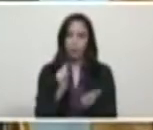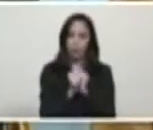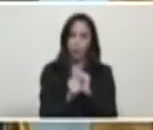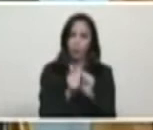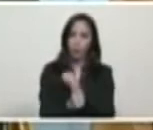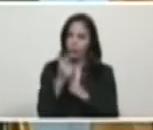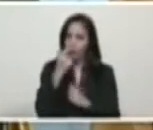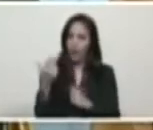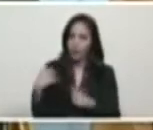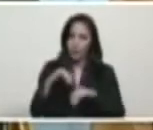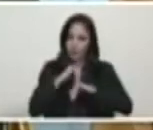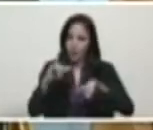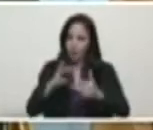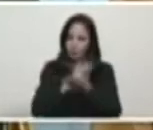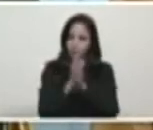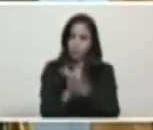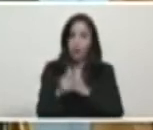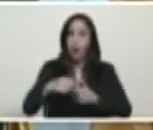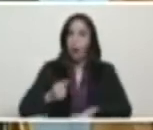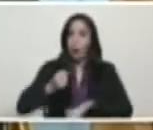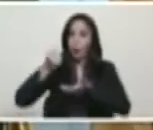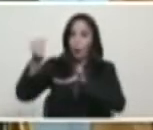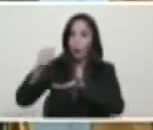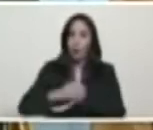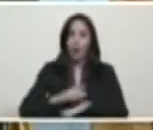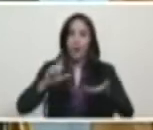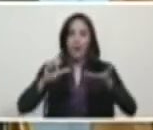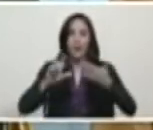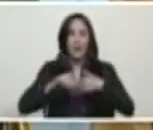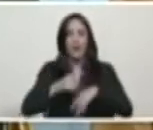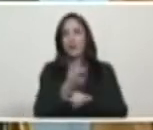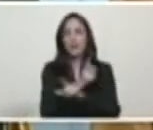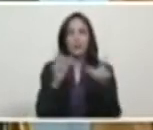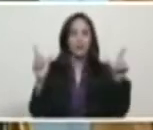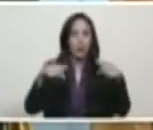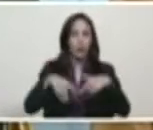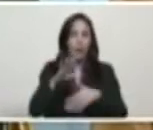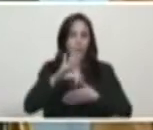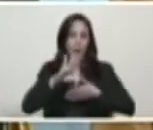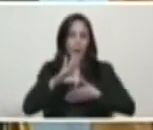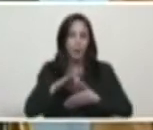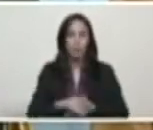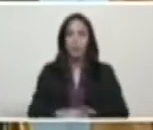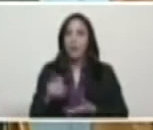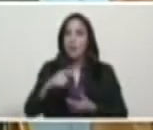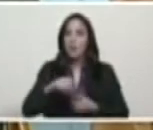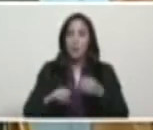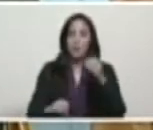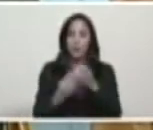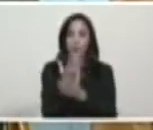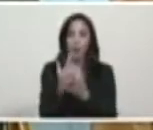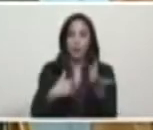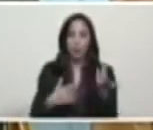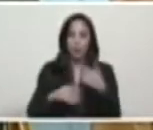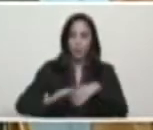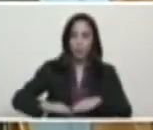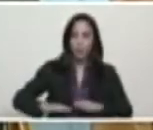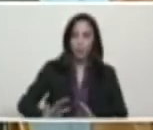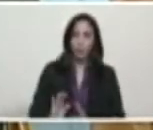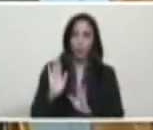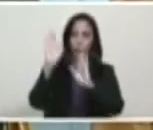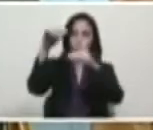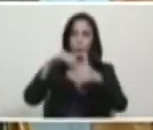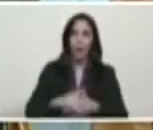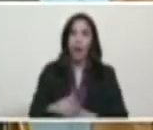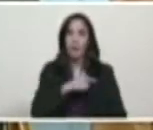acaba de terminar. La Copa Libertadores de América. La ventana de la Federación Internacional de Basquetbol,